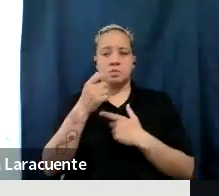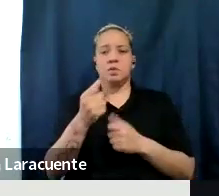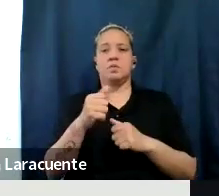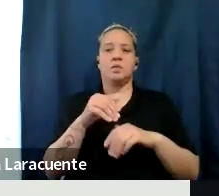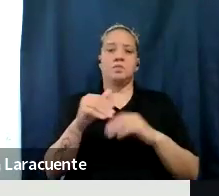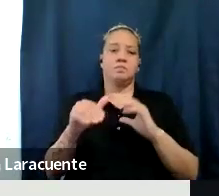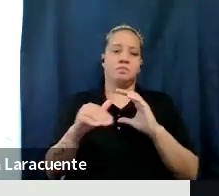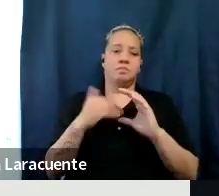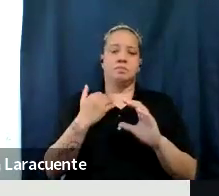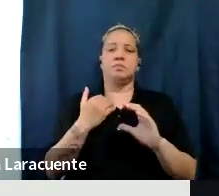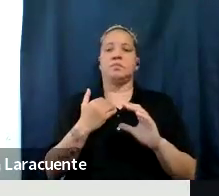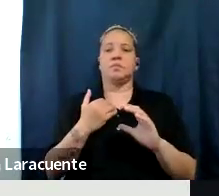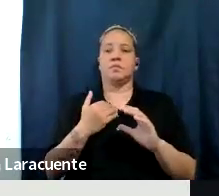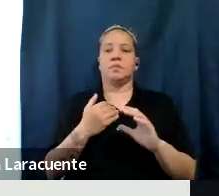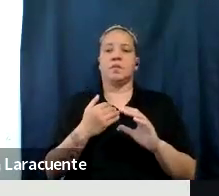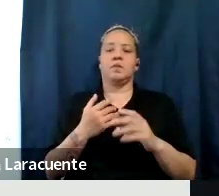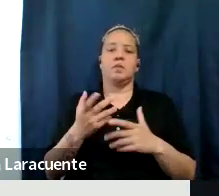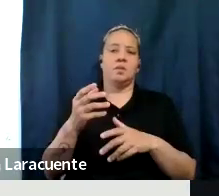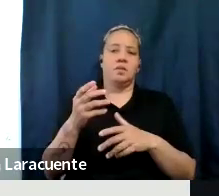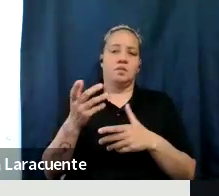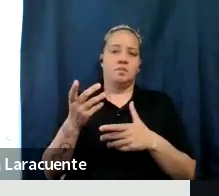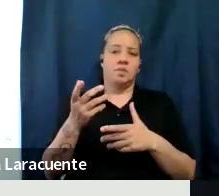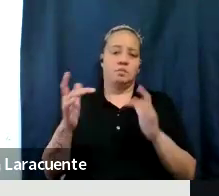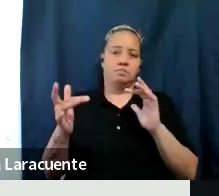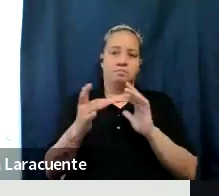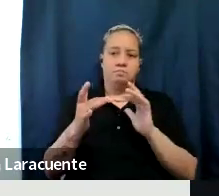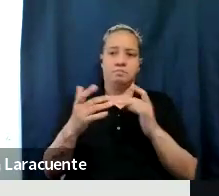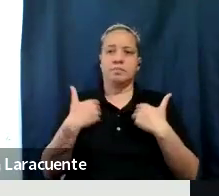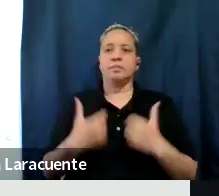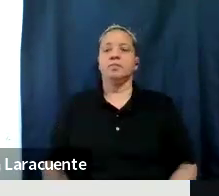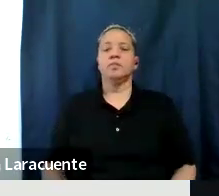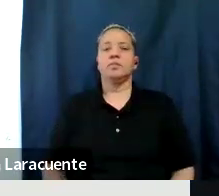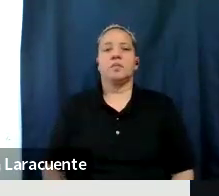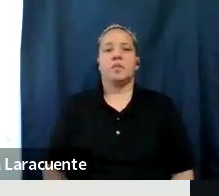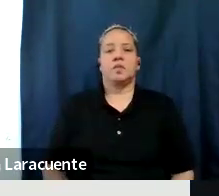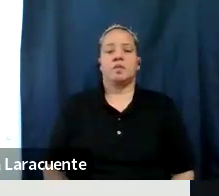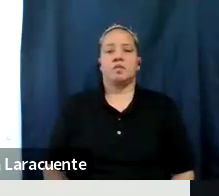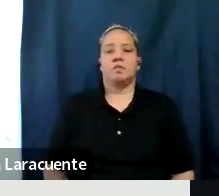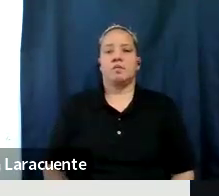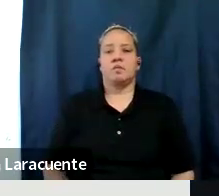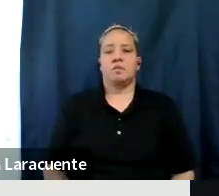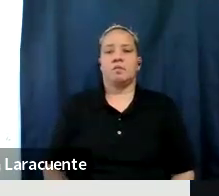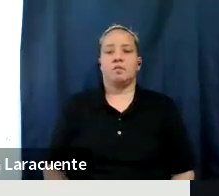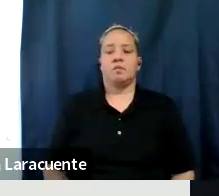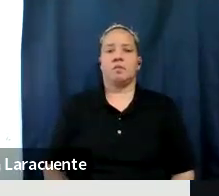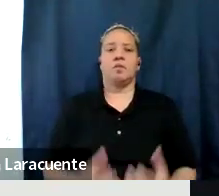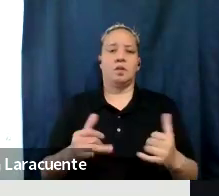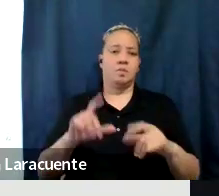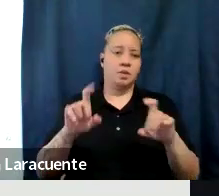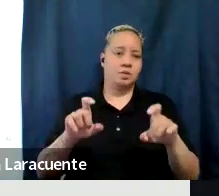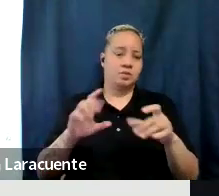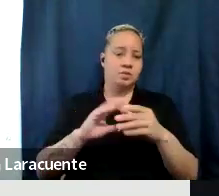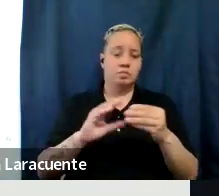correo electrónico para recibir el enlace. Así que pasemos a las preguntas y comentarios. Si alguien